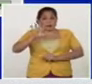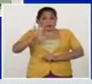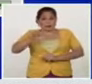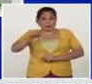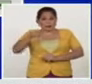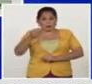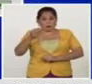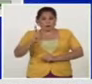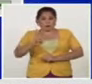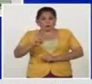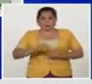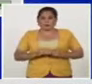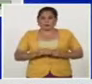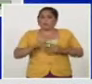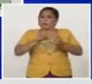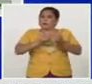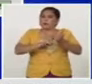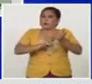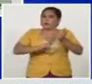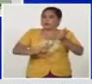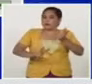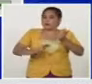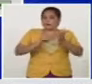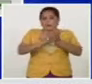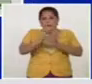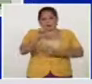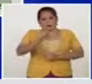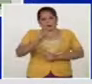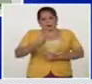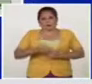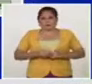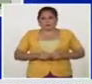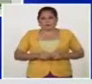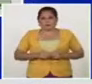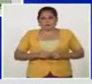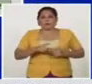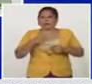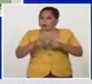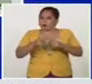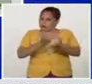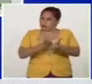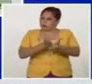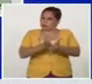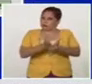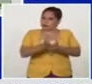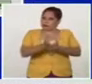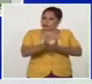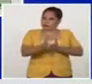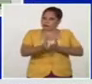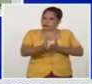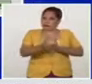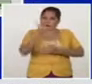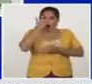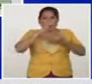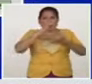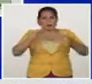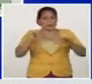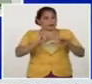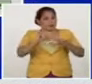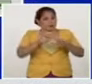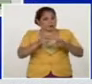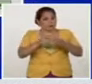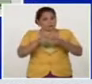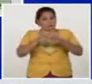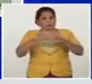175,3 en la provincia de Mayabeque. Le sigue Artemisa, que también incrementa